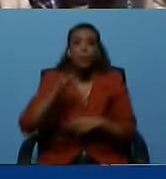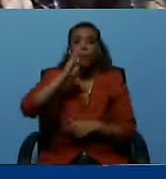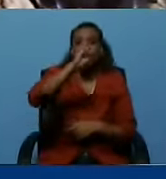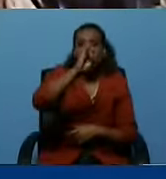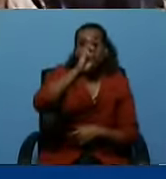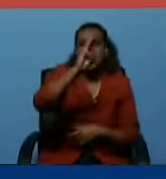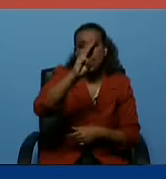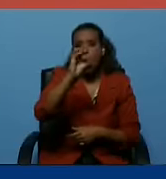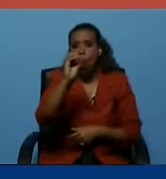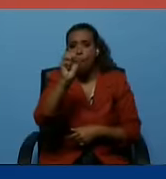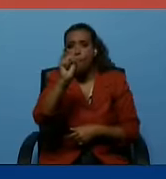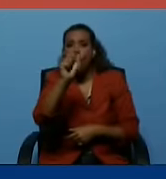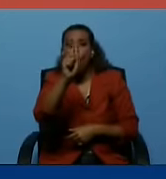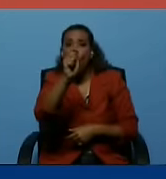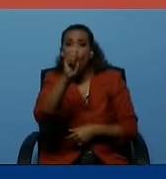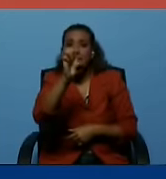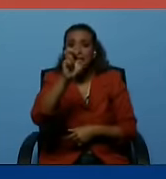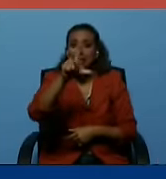la resolución,